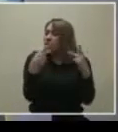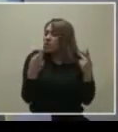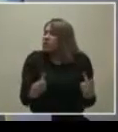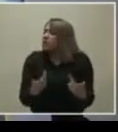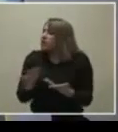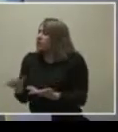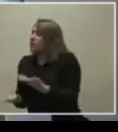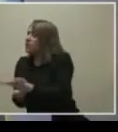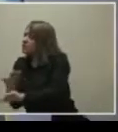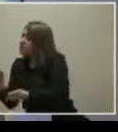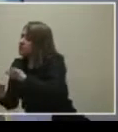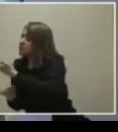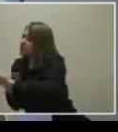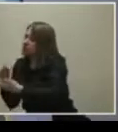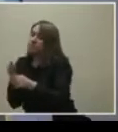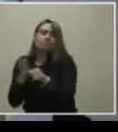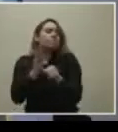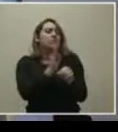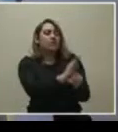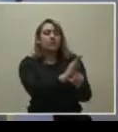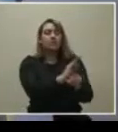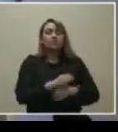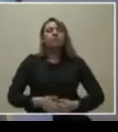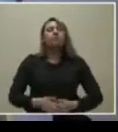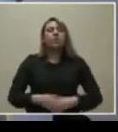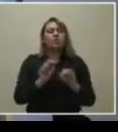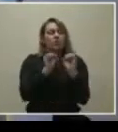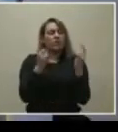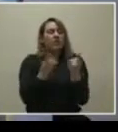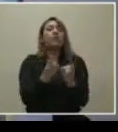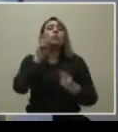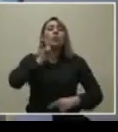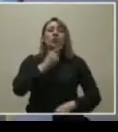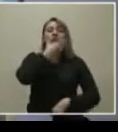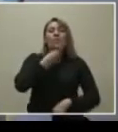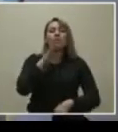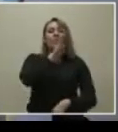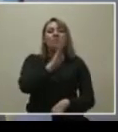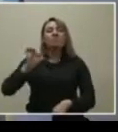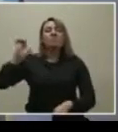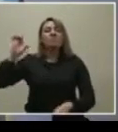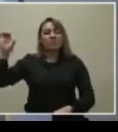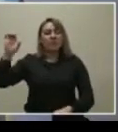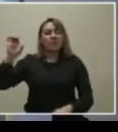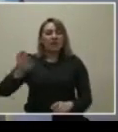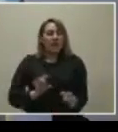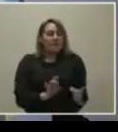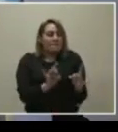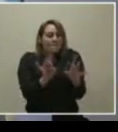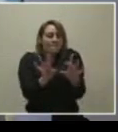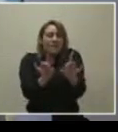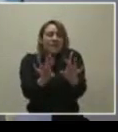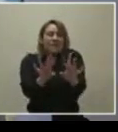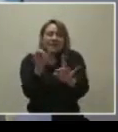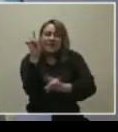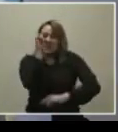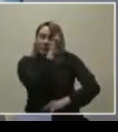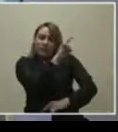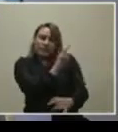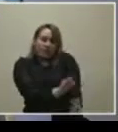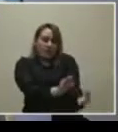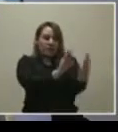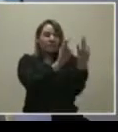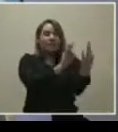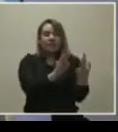bajacalifornianos sabemos actuar y sabemos enfrentar los retos que se presentan en el camino hacia la consolidación